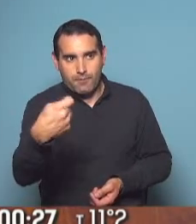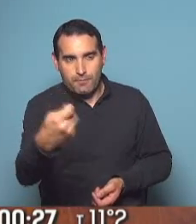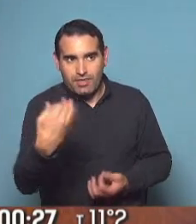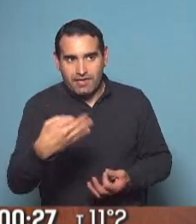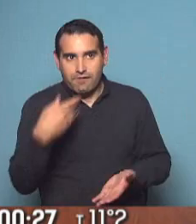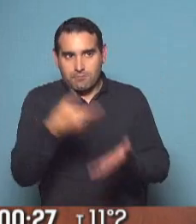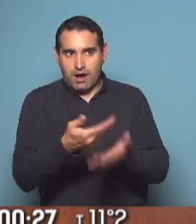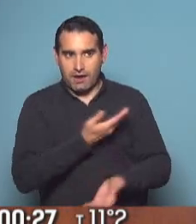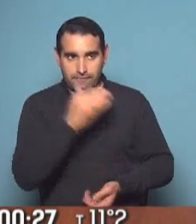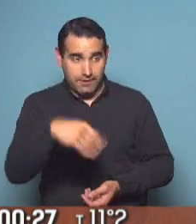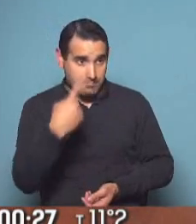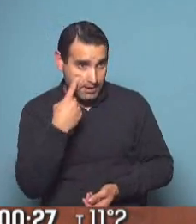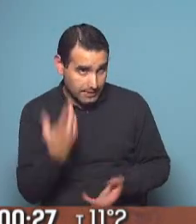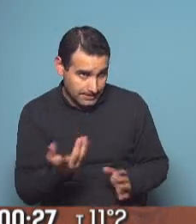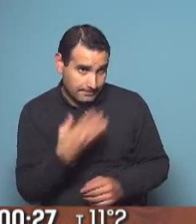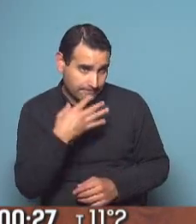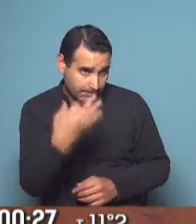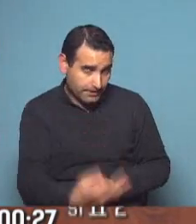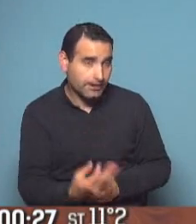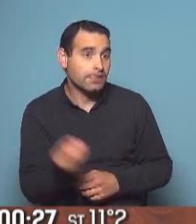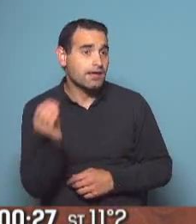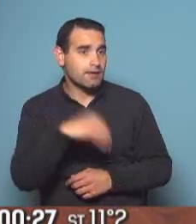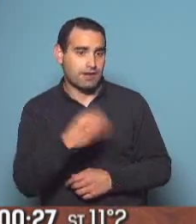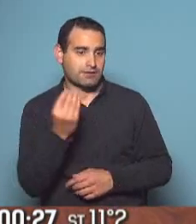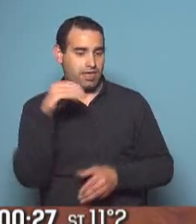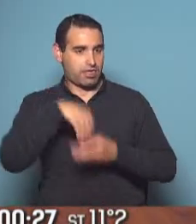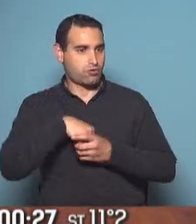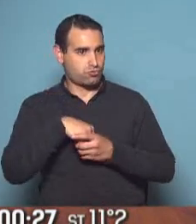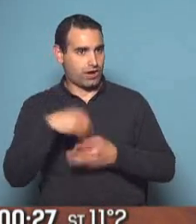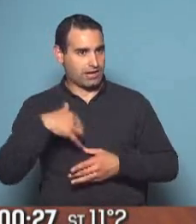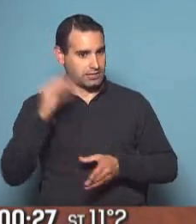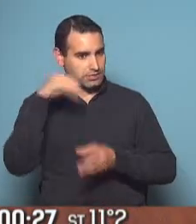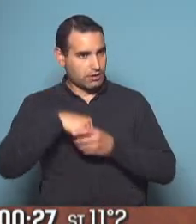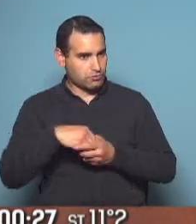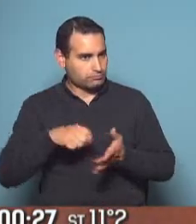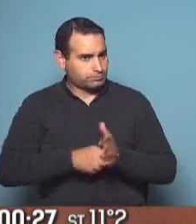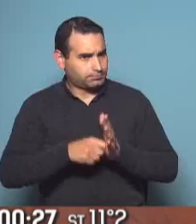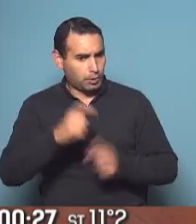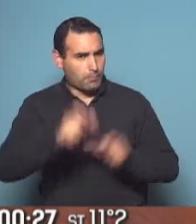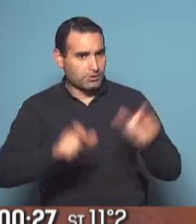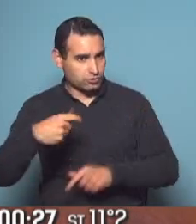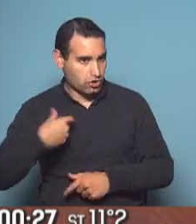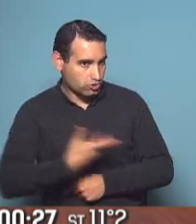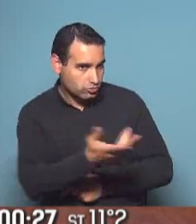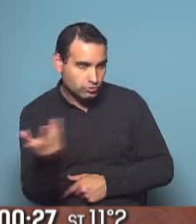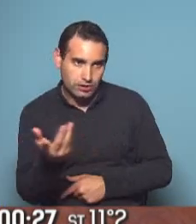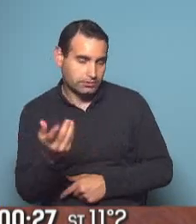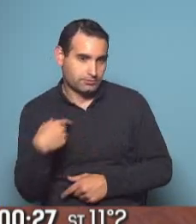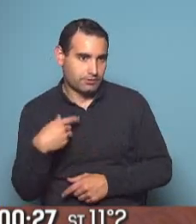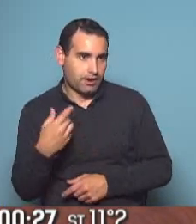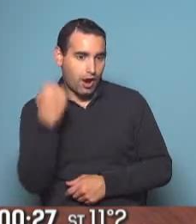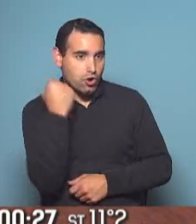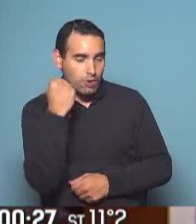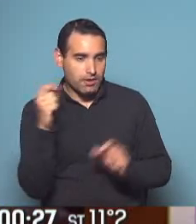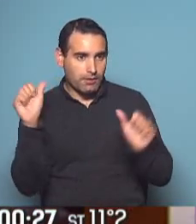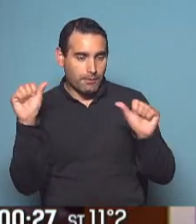cierto, eso del plano externo y del lado interno sí, una presión social que aumenta obviamente con el deterioro de las condiciones económicas del último